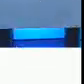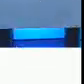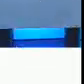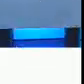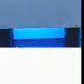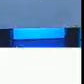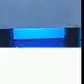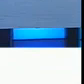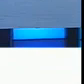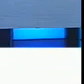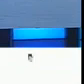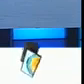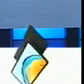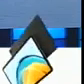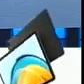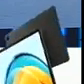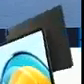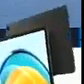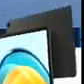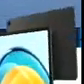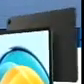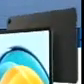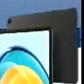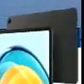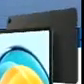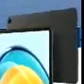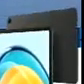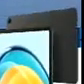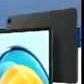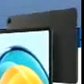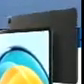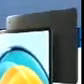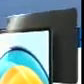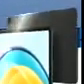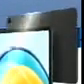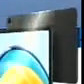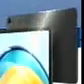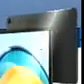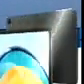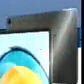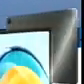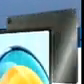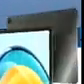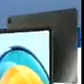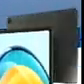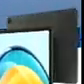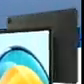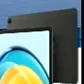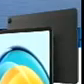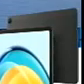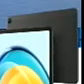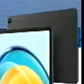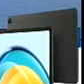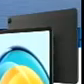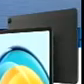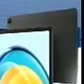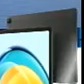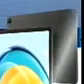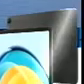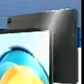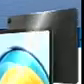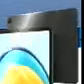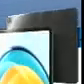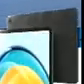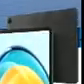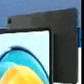el cuidado de la salud ocular, ya que reduce la cantidad de luz azul. En la MatePad SE podrás tener todas las